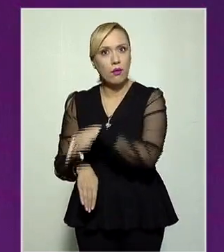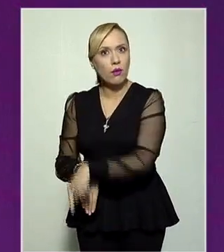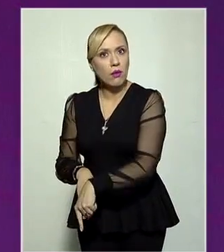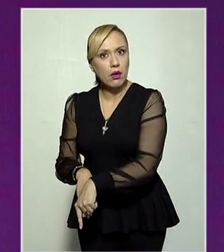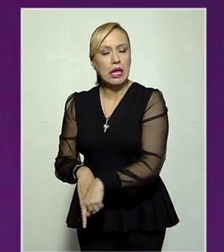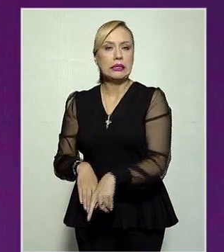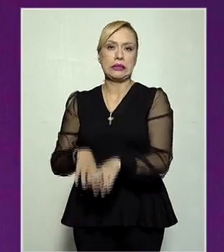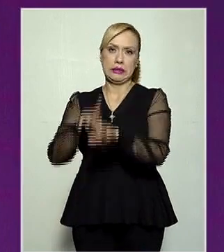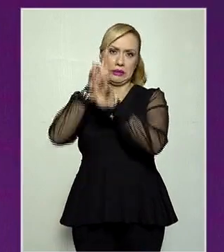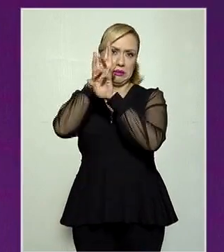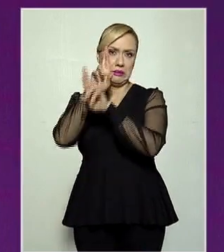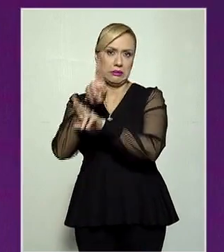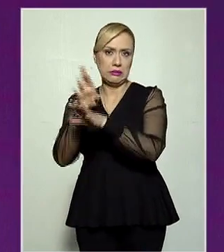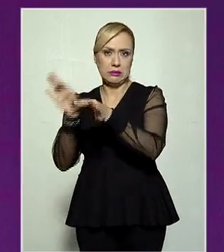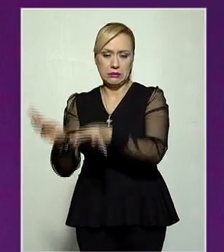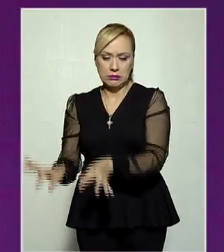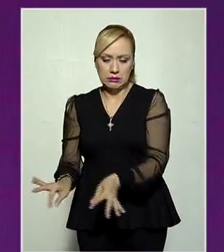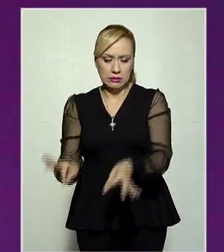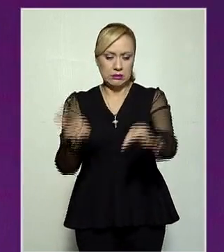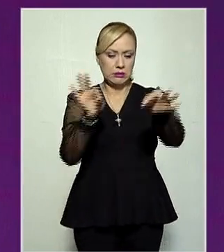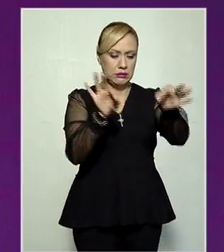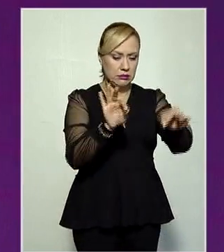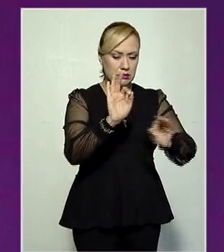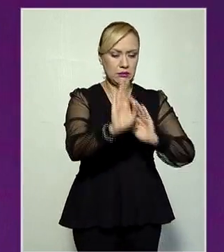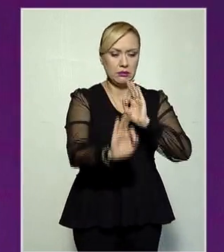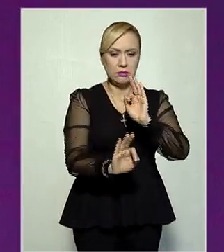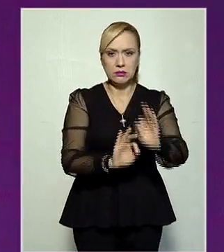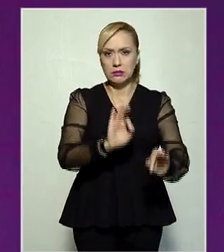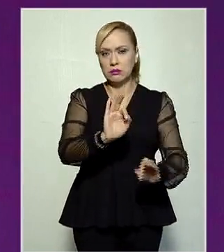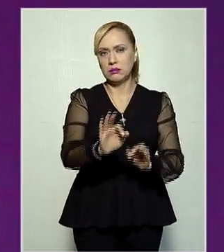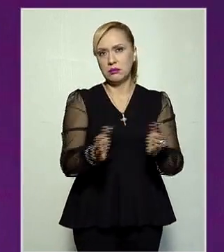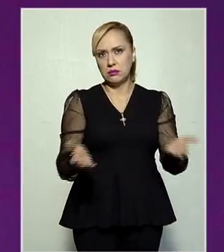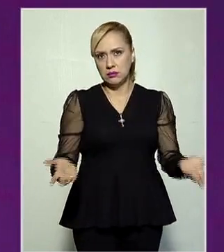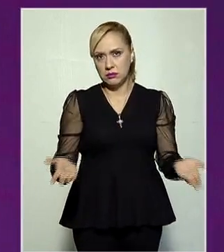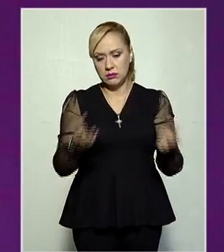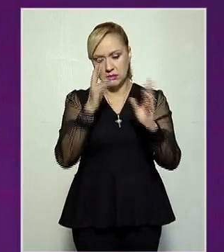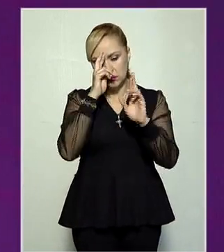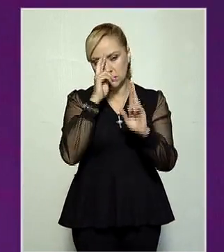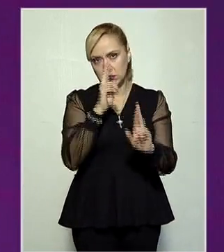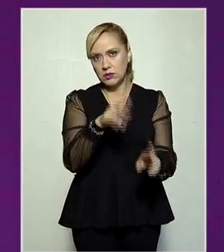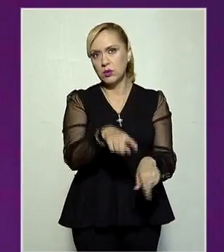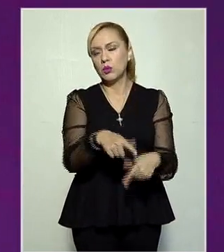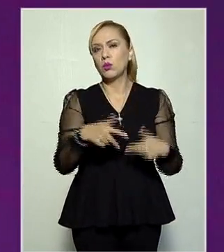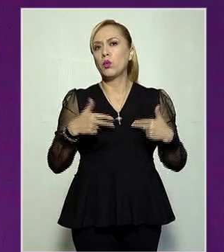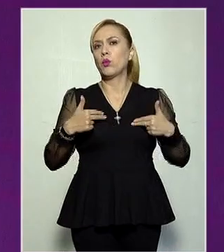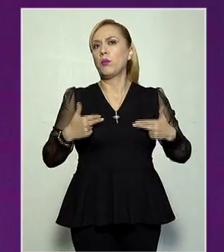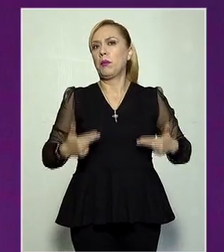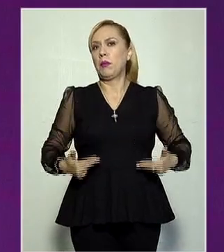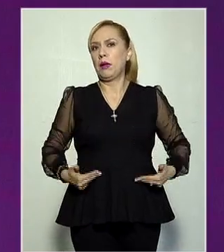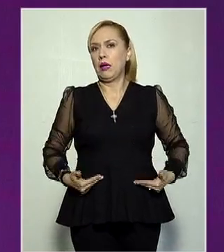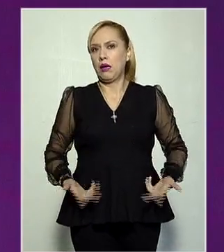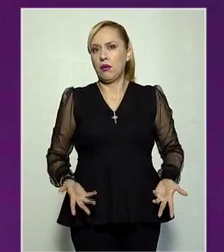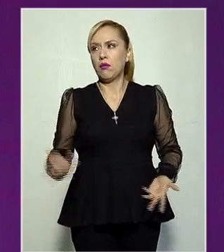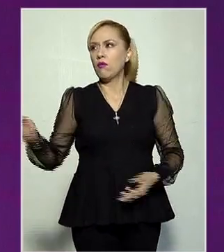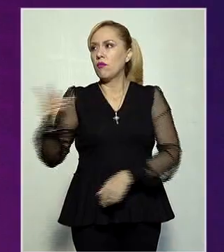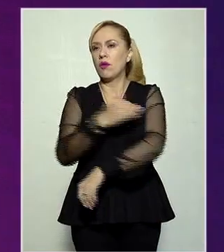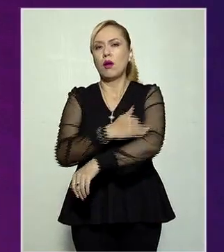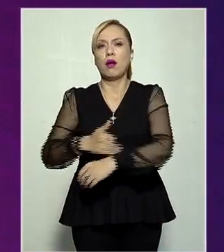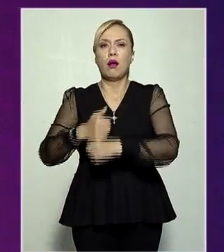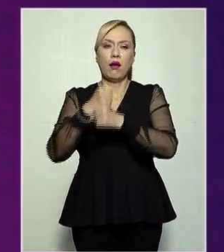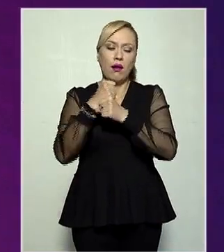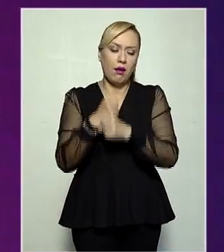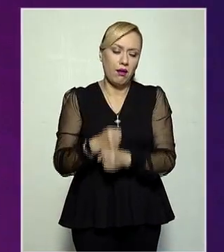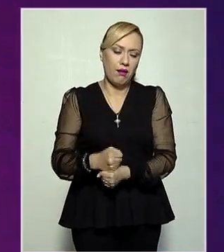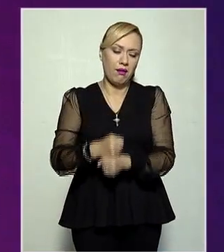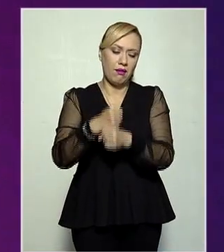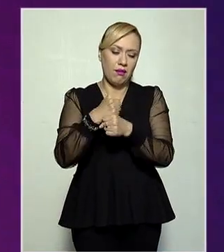que se buscan con hipótesis de muerte tiene que ser muy digno, ¿no? Porque si no maximizas el daño sufrido por los familiares, ¿no? Claro.